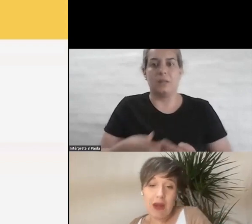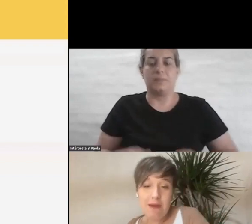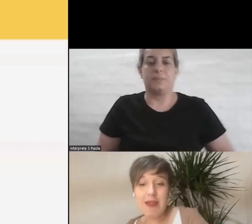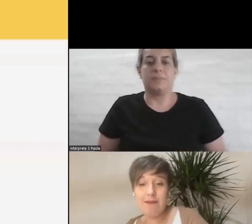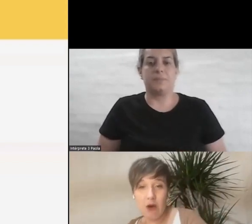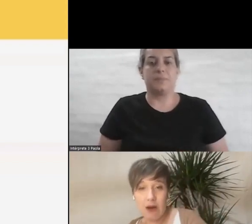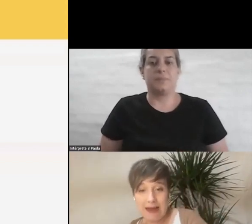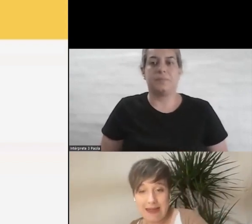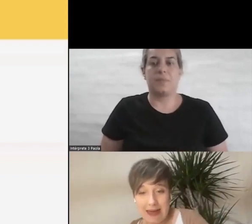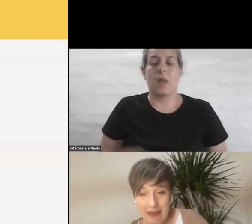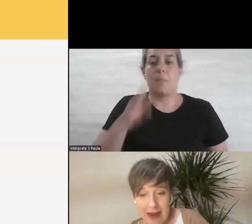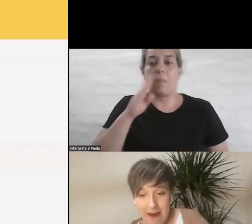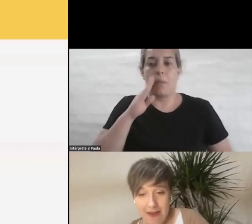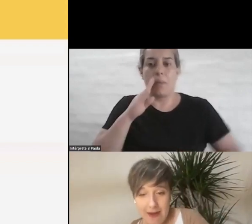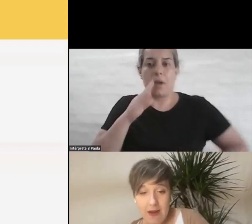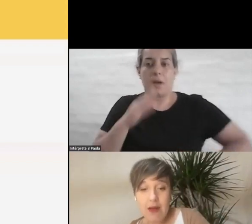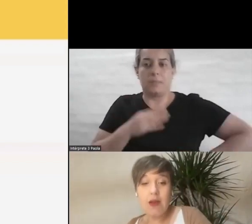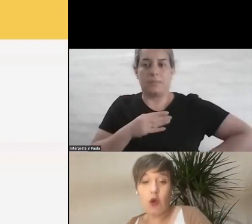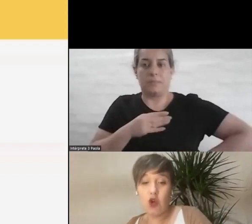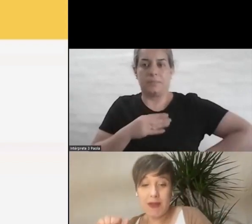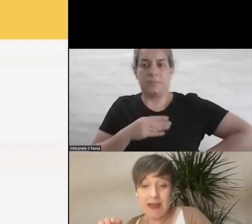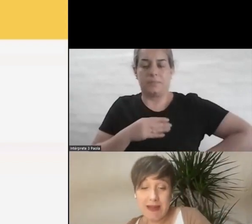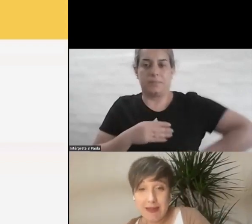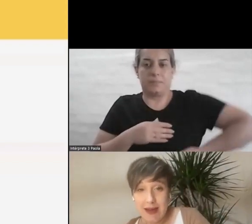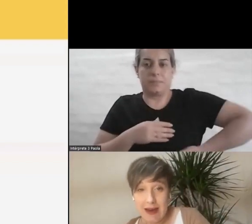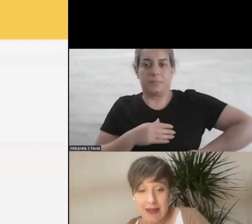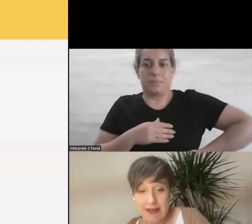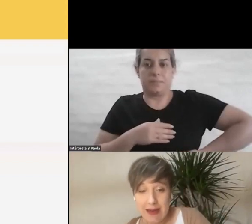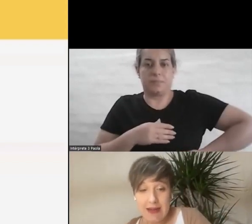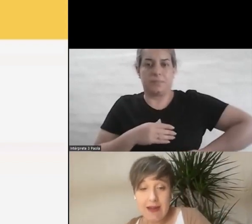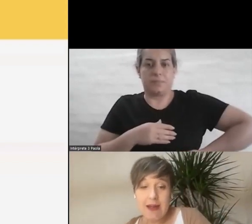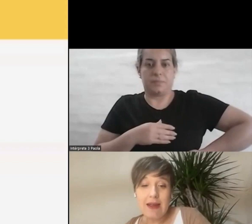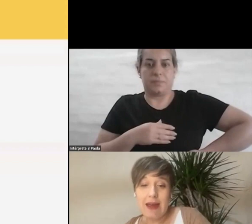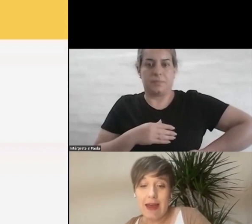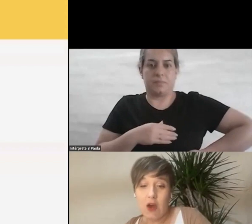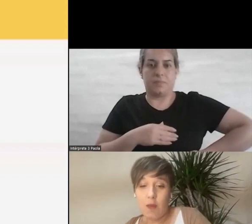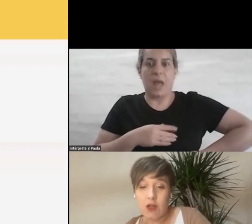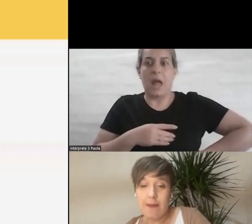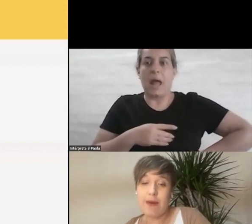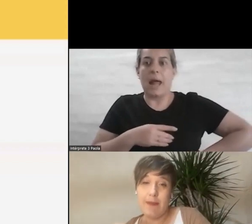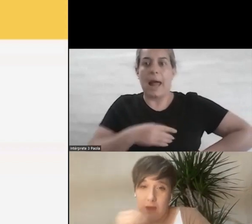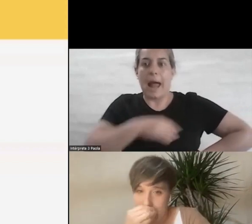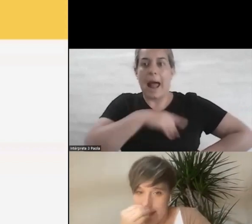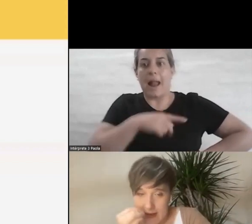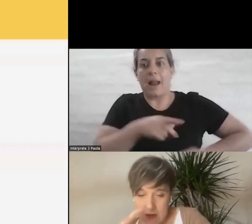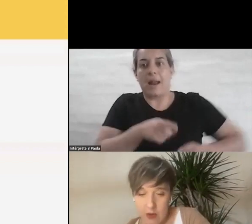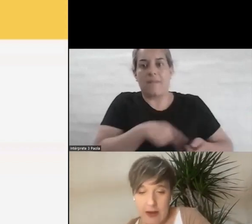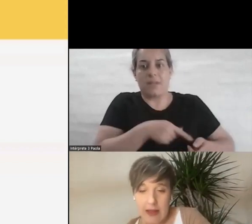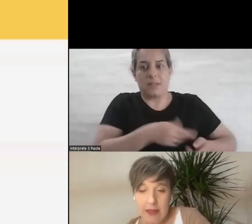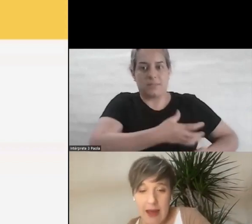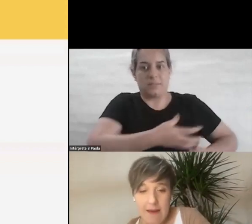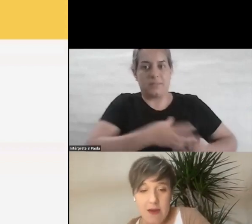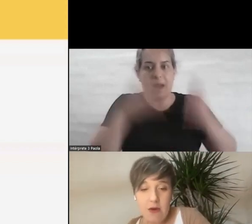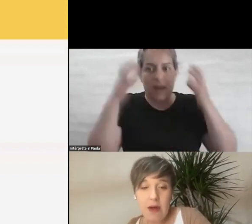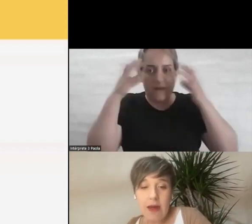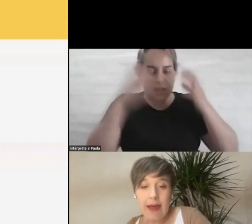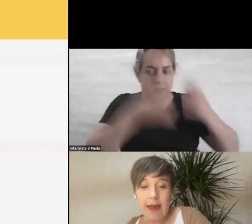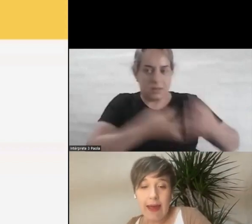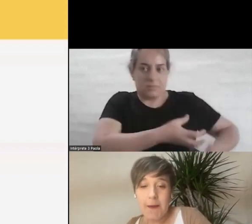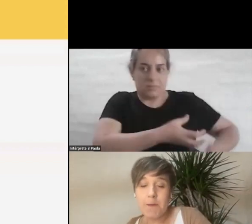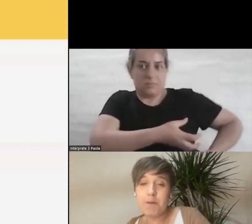Se posiciona el bebé debajo de la axila de la madre, con los pies hacia atrás, como siempre, el pezón de la madre a la altura de nariz y